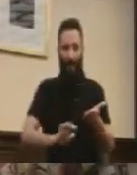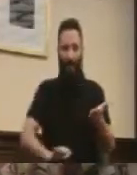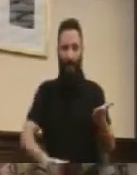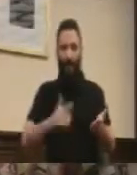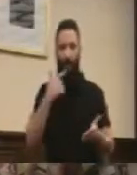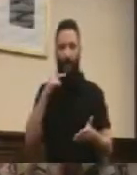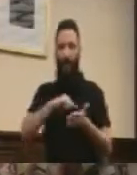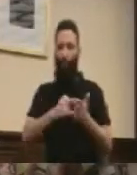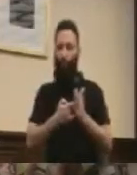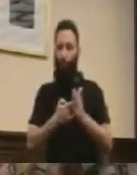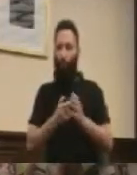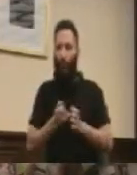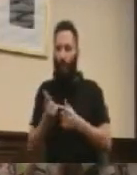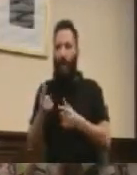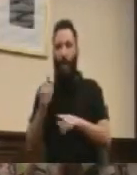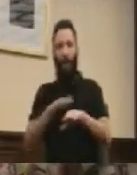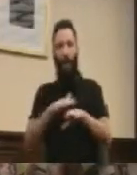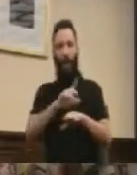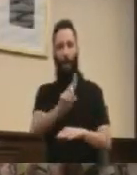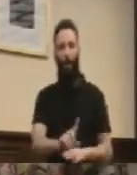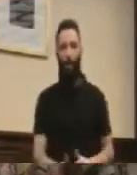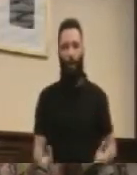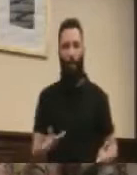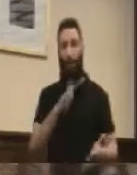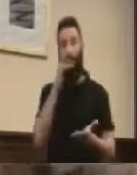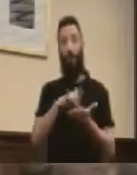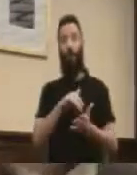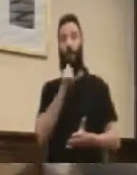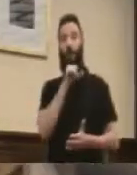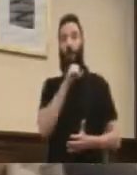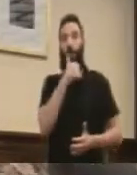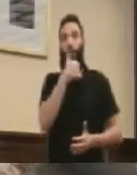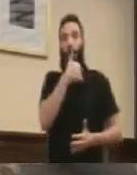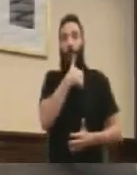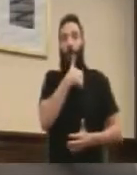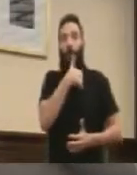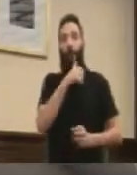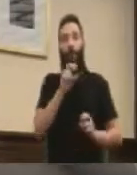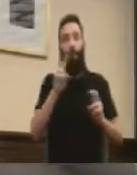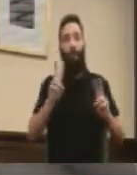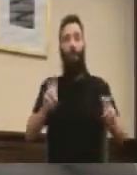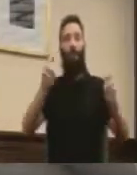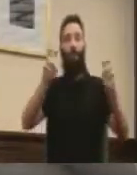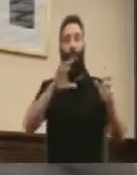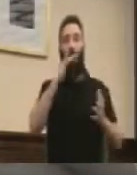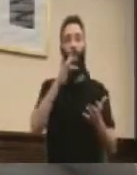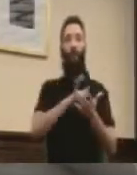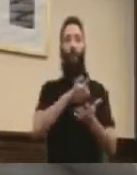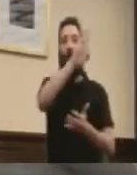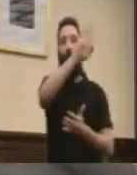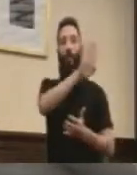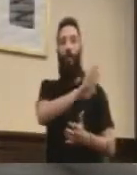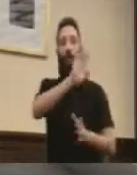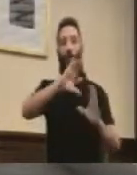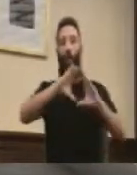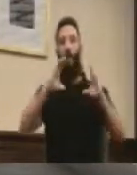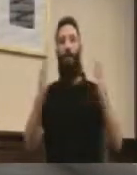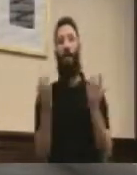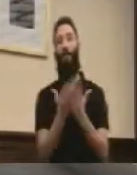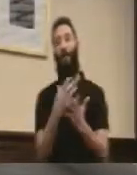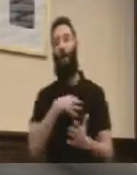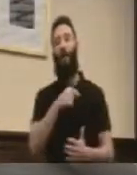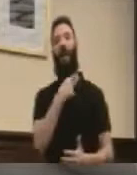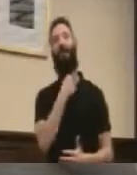toman medidas? En fin, un gran misterio digno de cuarto milenio que podríamos tratar en plan